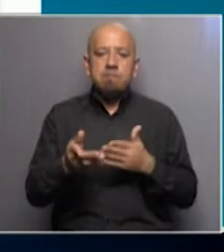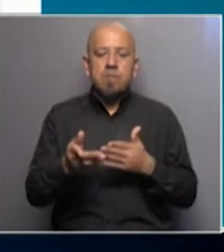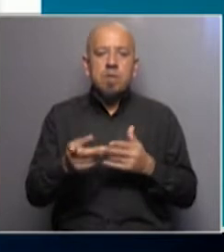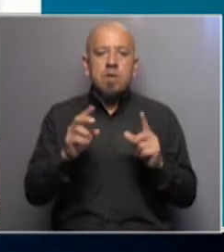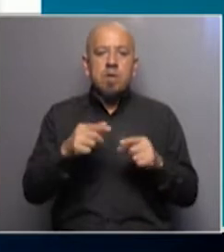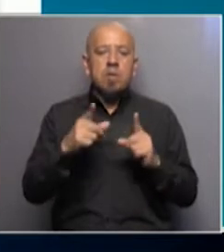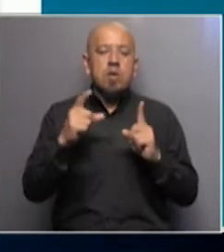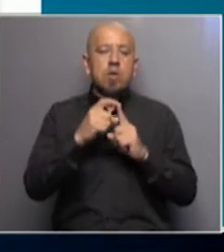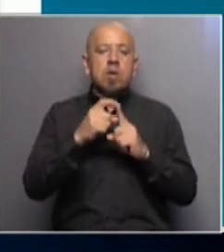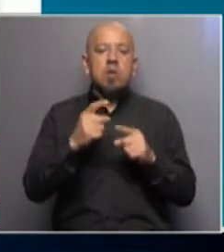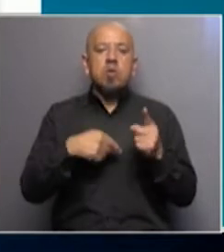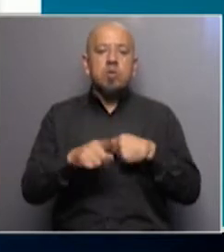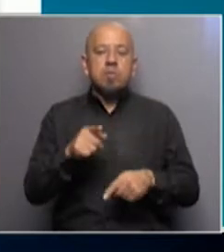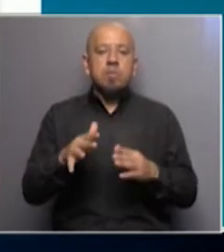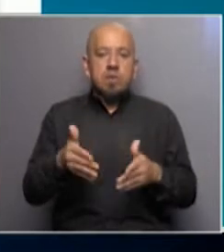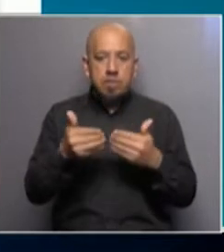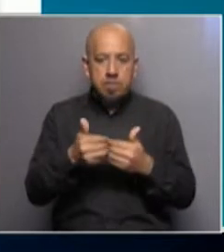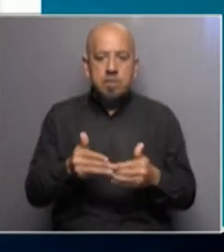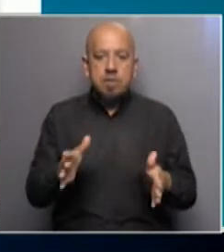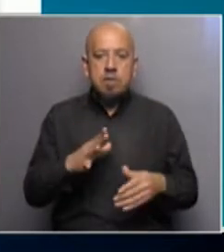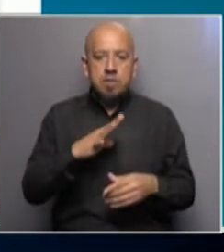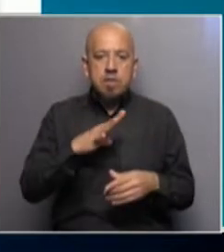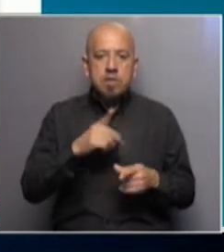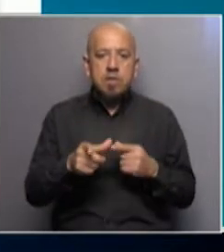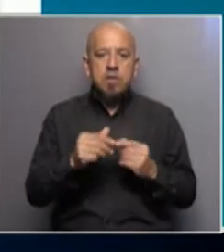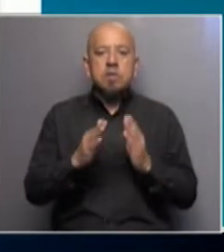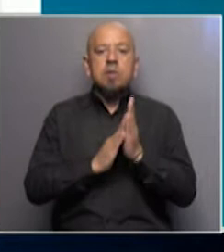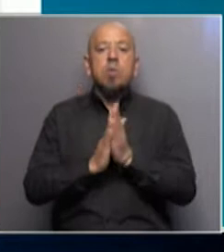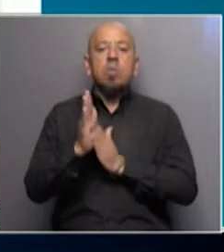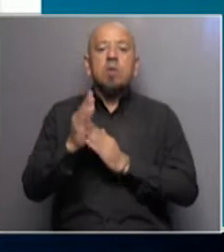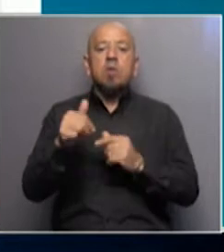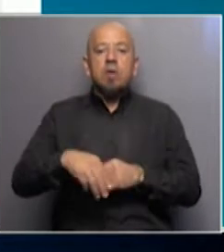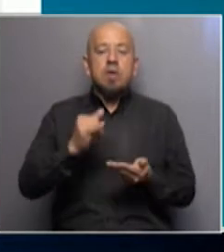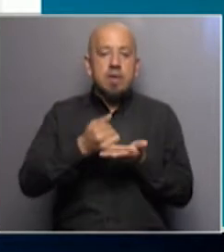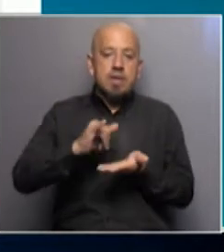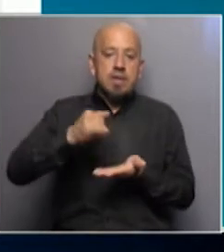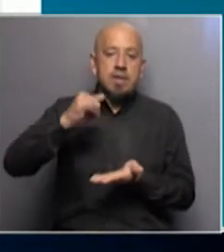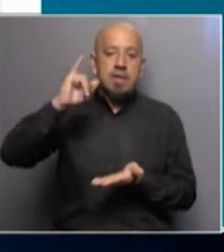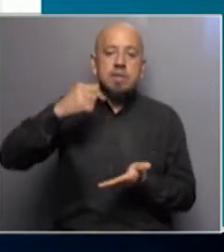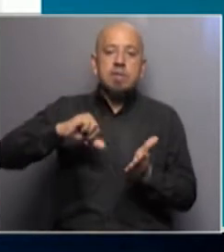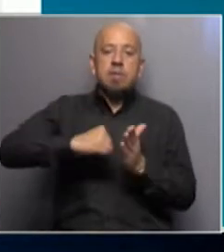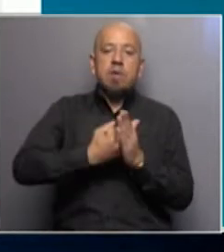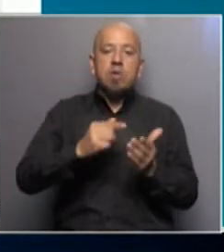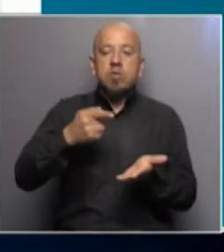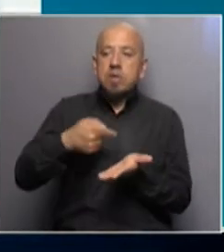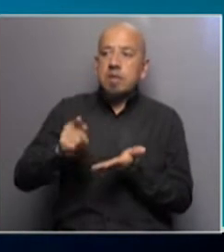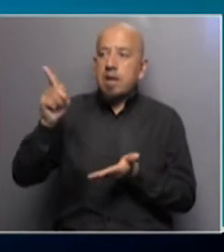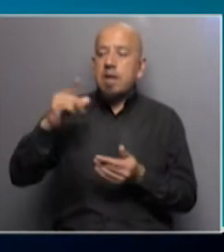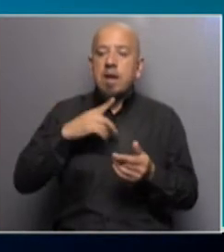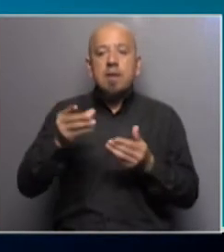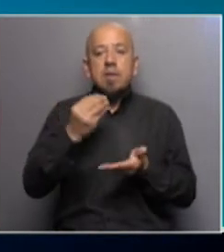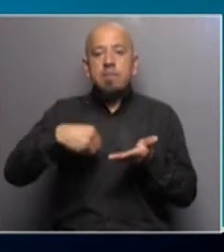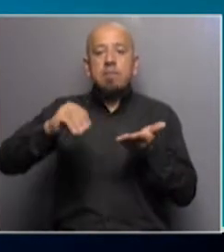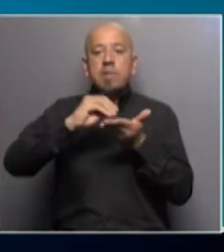el tipo de cambio. Entonces, para empezar, lo que tenemos es el aumento de la tasa de interés por parte del Banco Central. Eso es algo que venimos